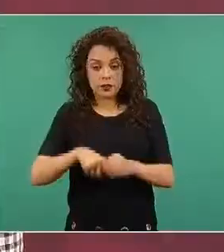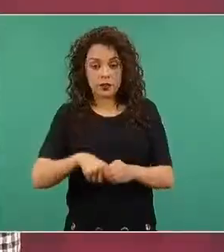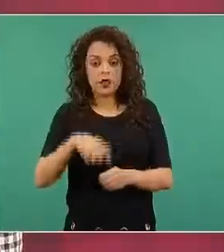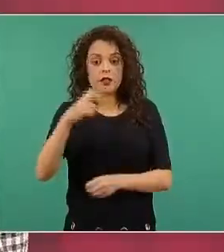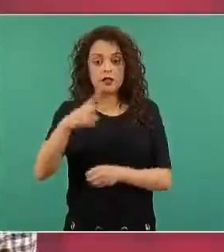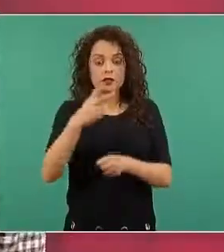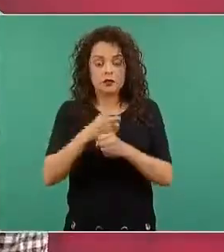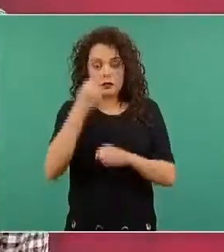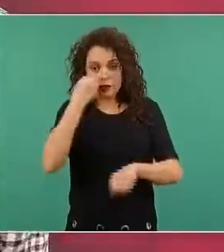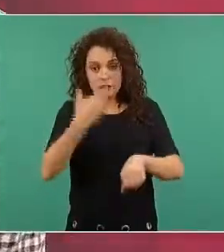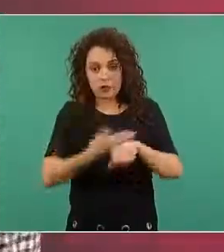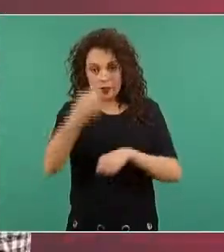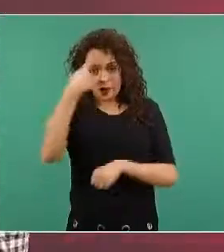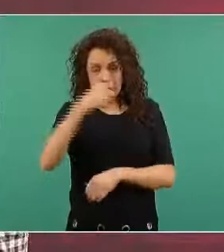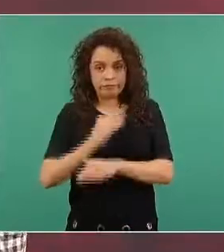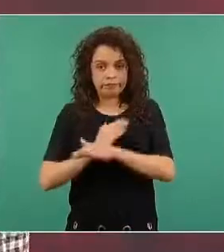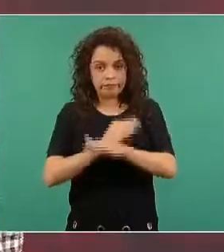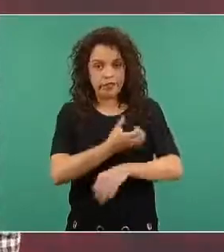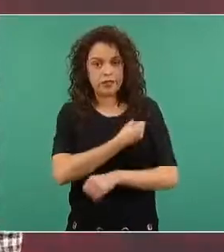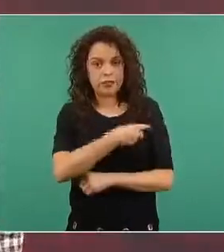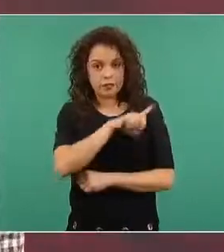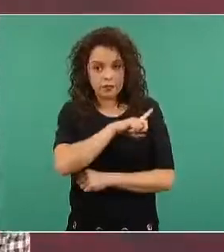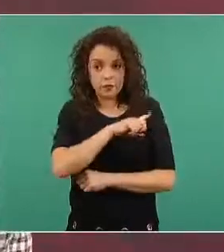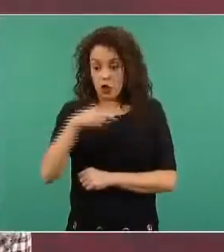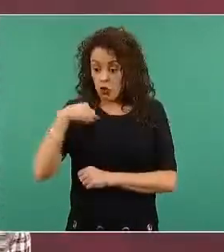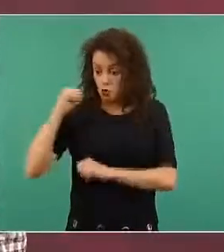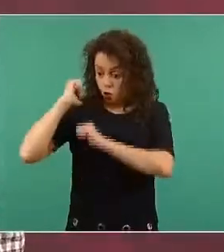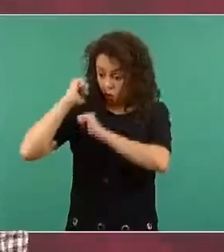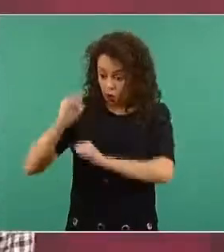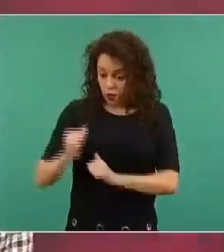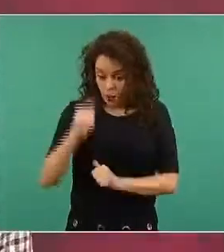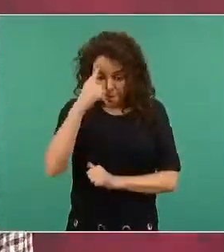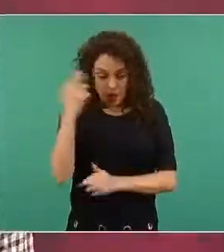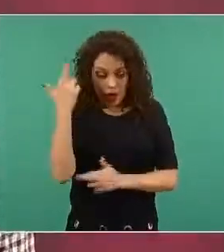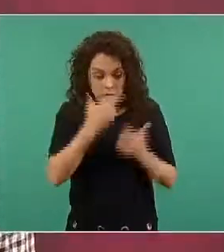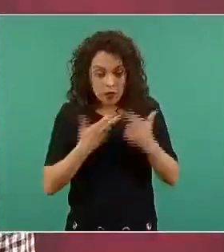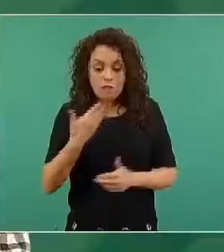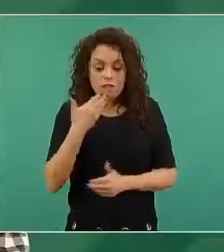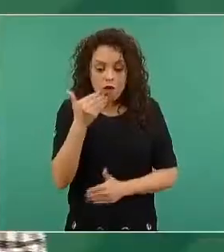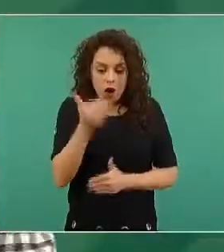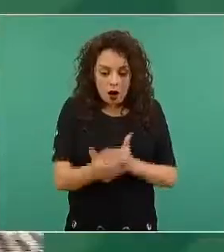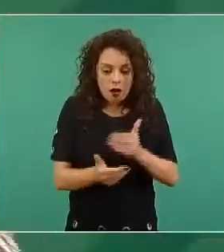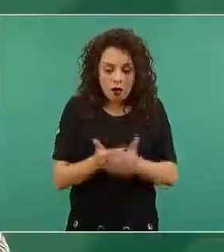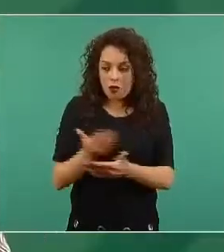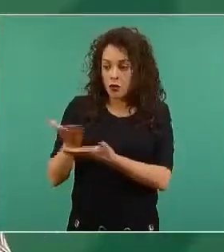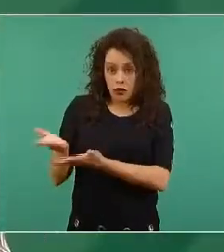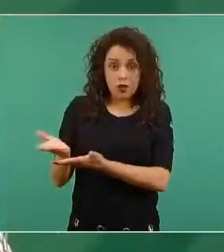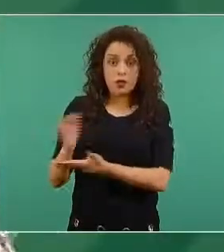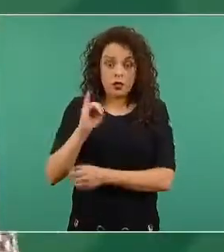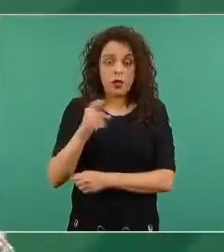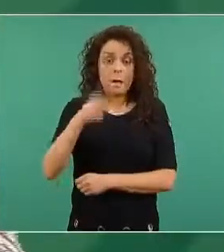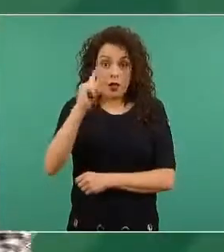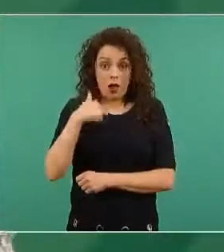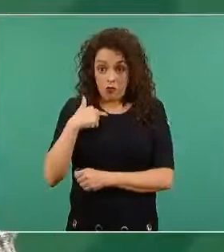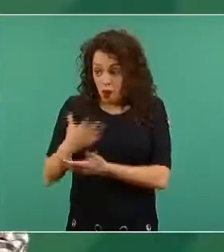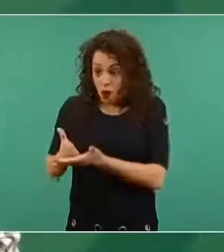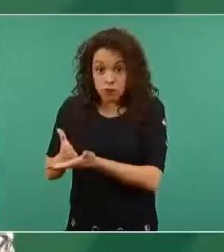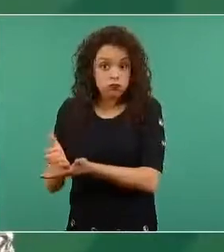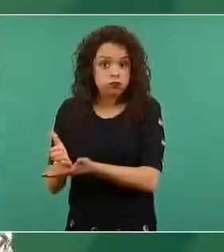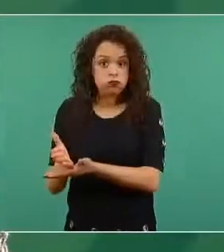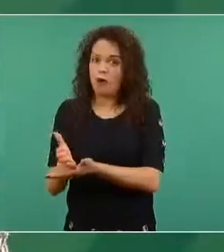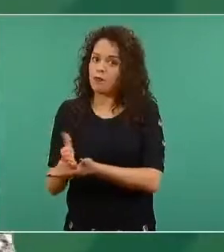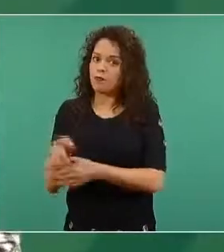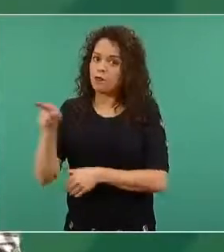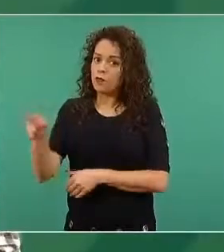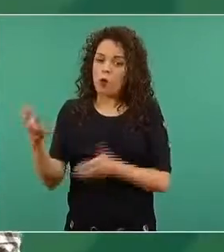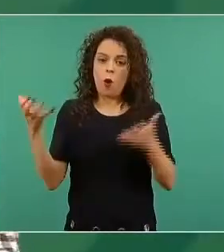Promoción de la Salud. Aunque yo estoy a cargo de supervisar el buen avance de COFEPRIS, yo no me involucro en las